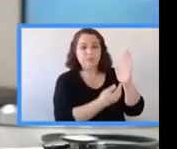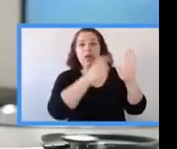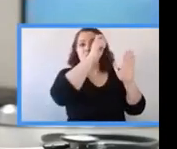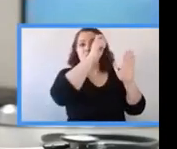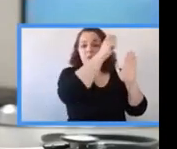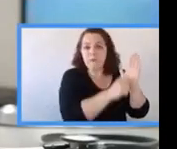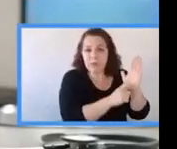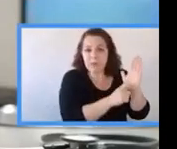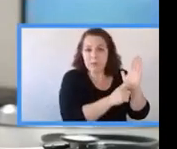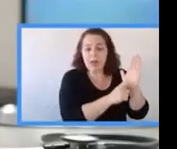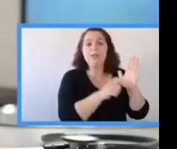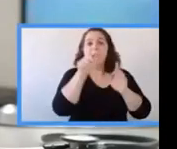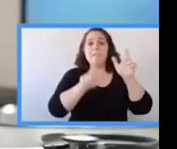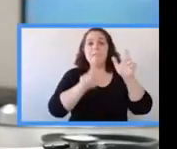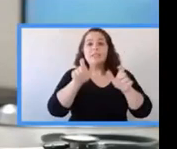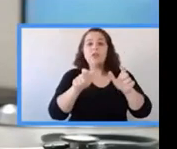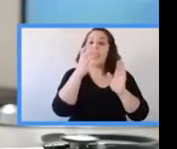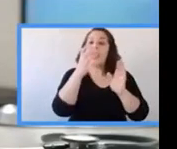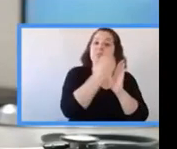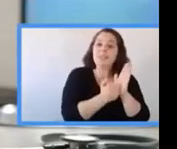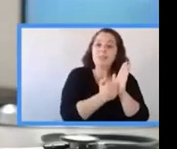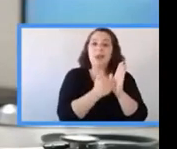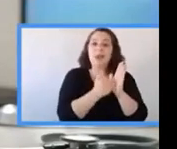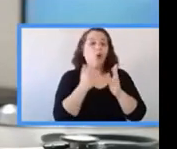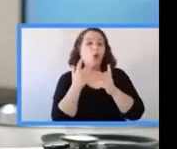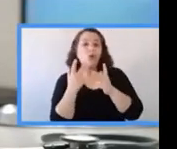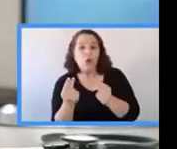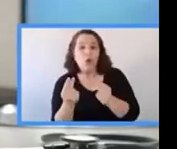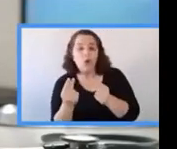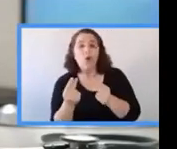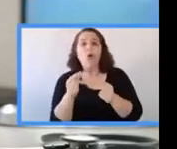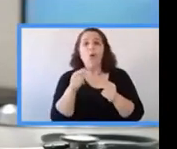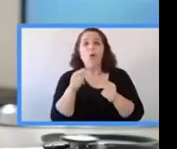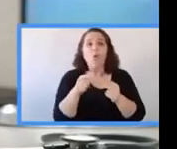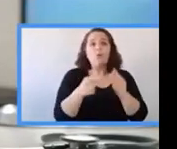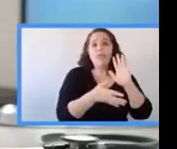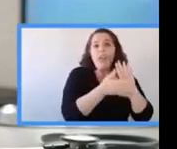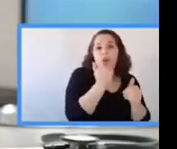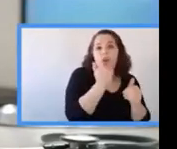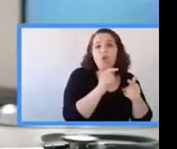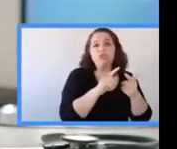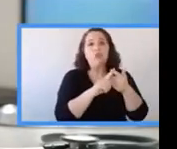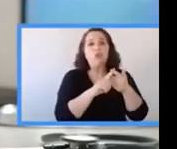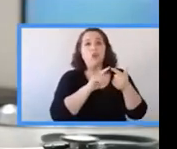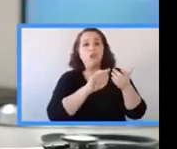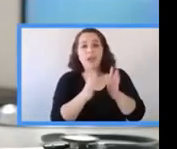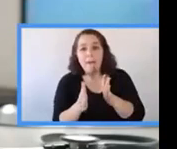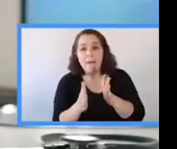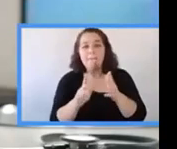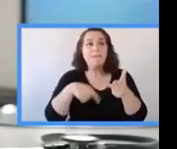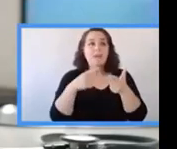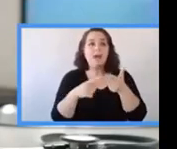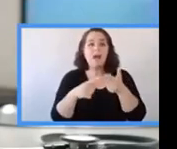persona rechaza o acepta una propuesta diagnóstica, terapéutica